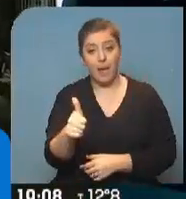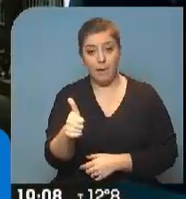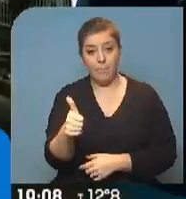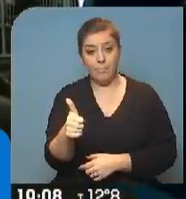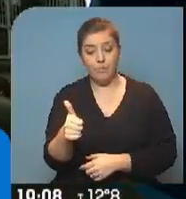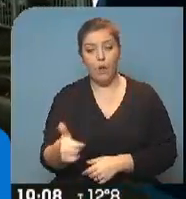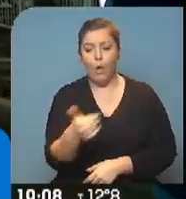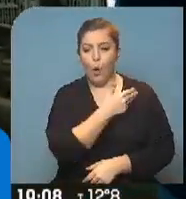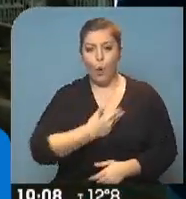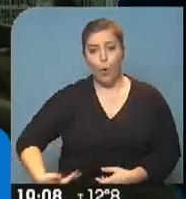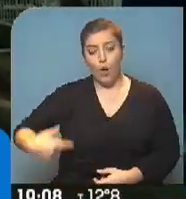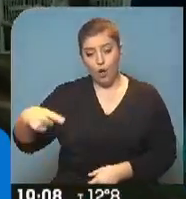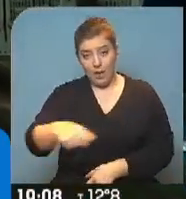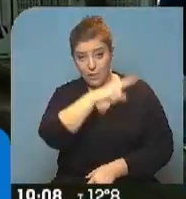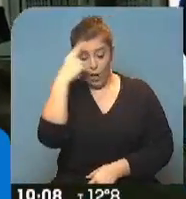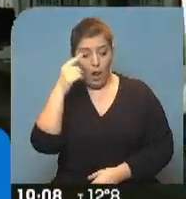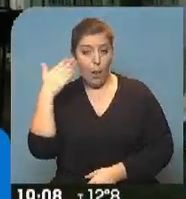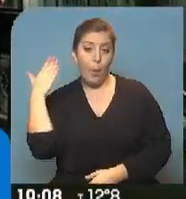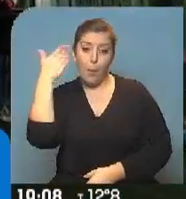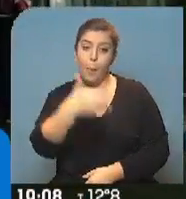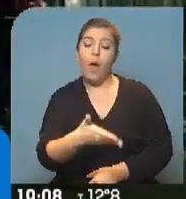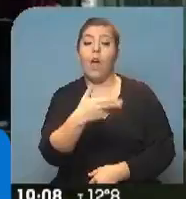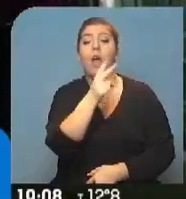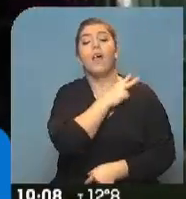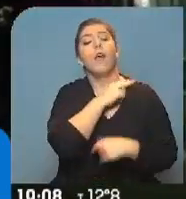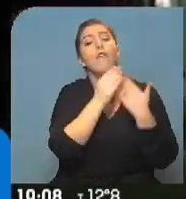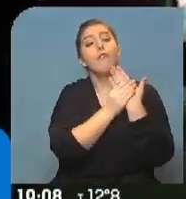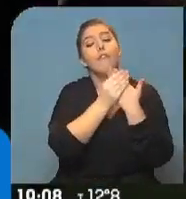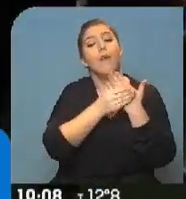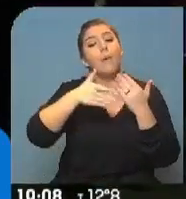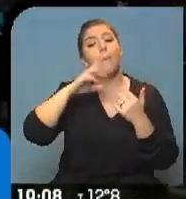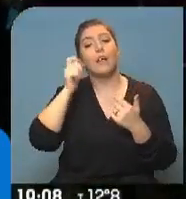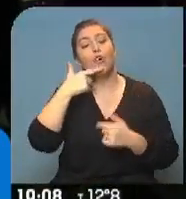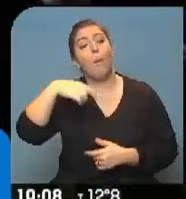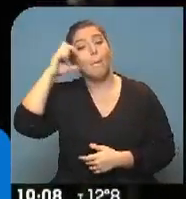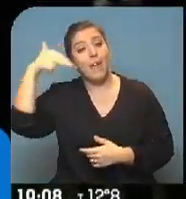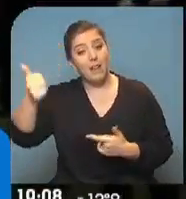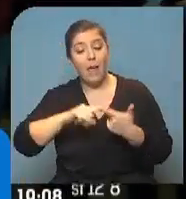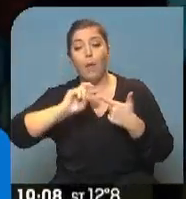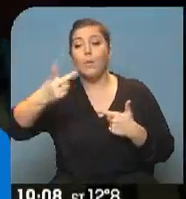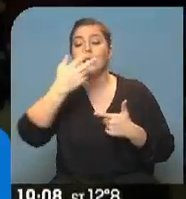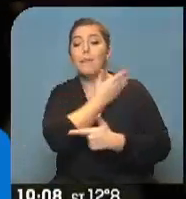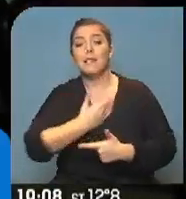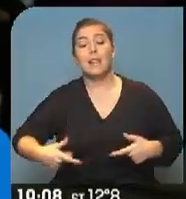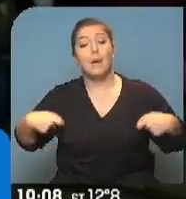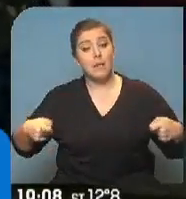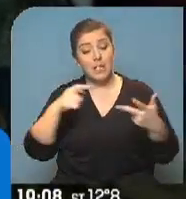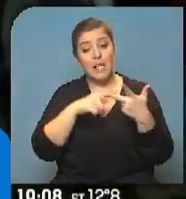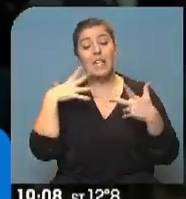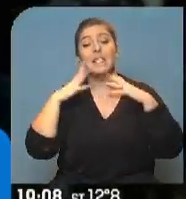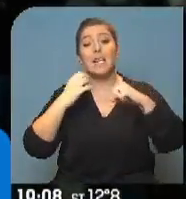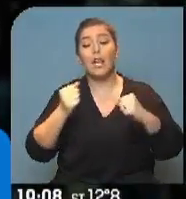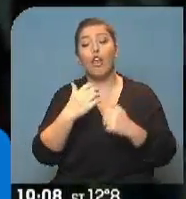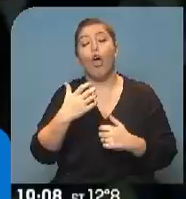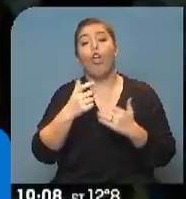nacional asistirán el jefe de gabinete marcos peña la vicepresidenta gabriela micheti y el secretario de derechos humanos